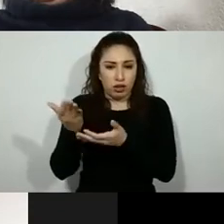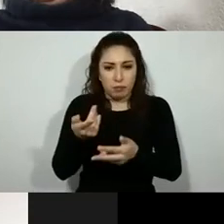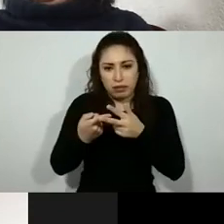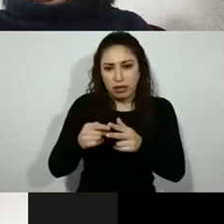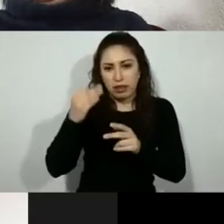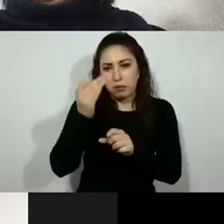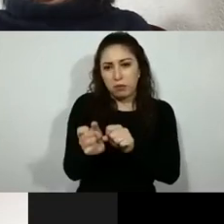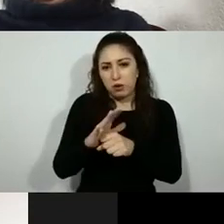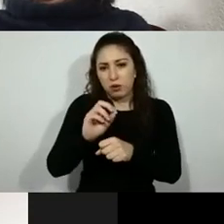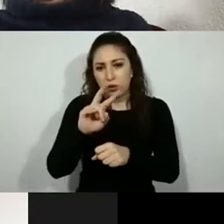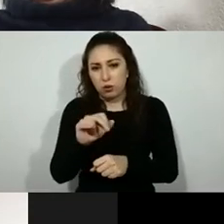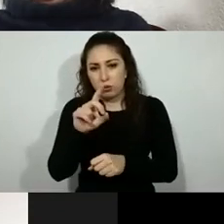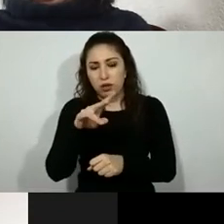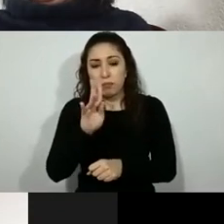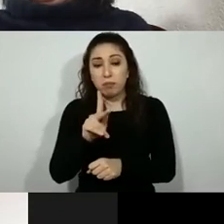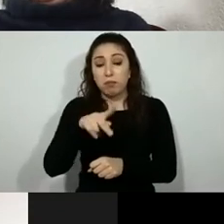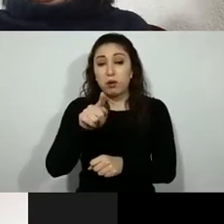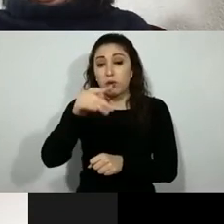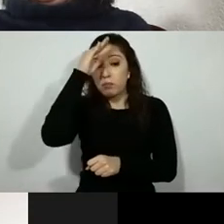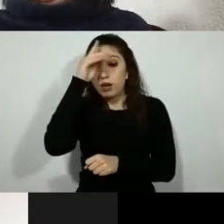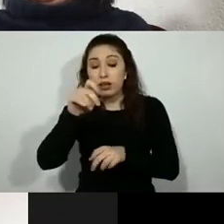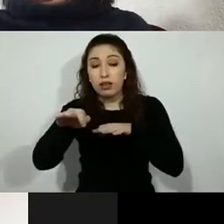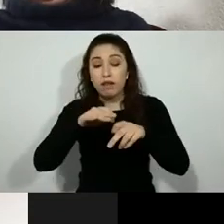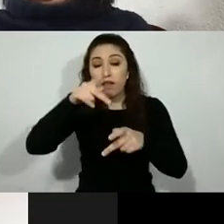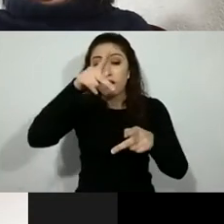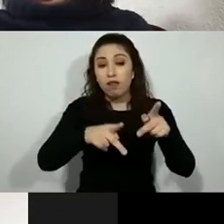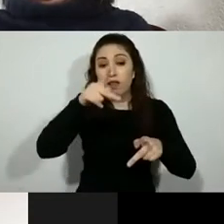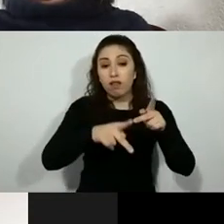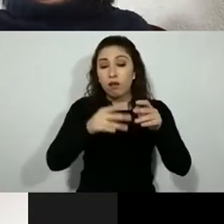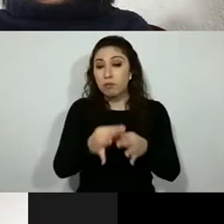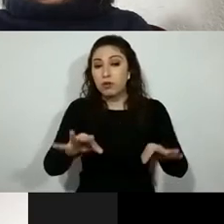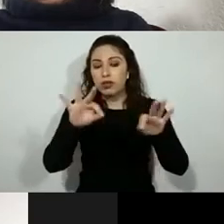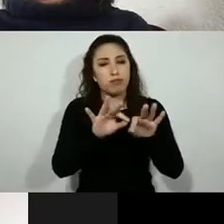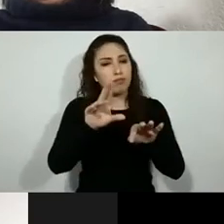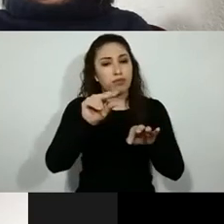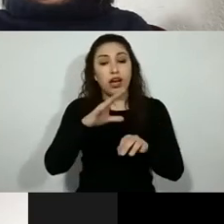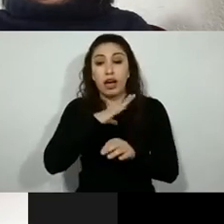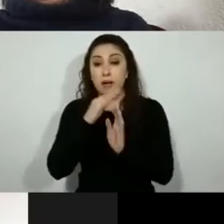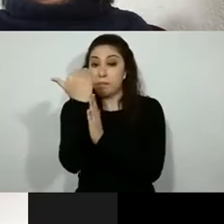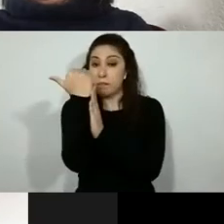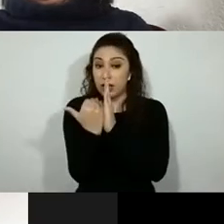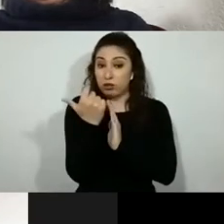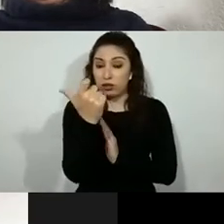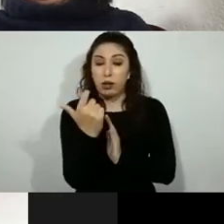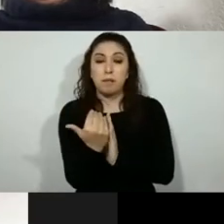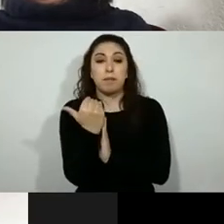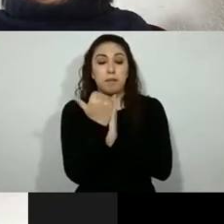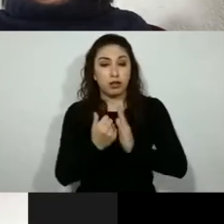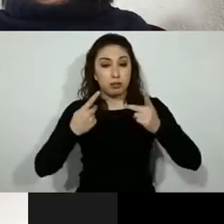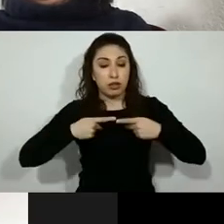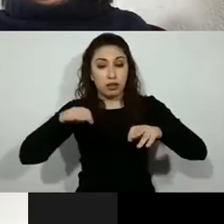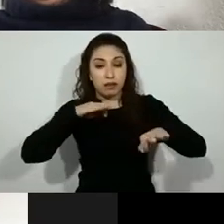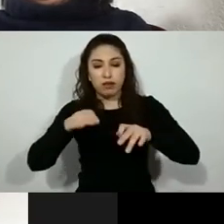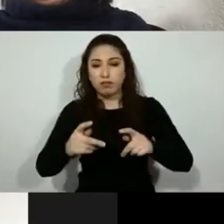hemos dejado de hacer lo fundamental. Trabajamos con menos recursos y con menos personal, pero hemos